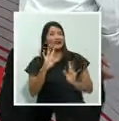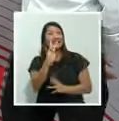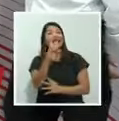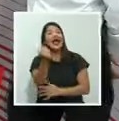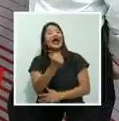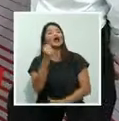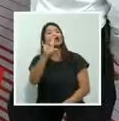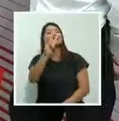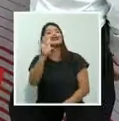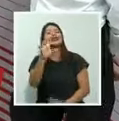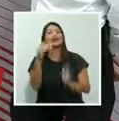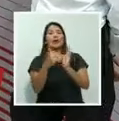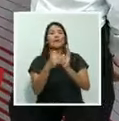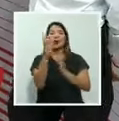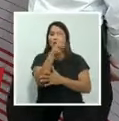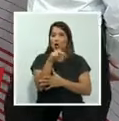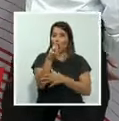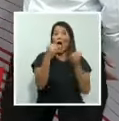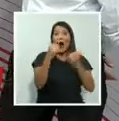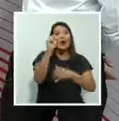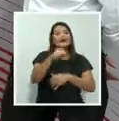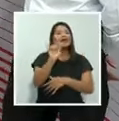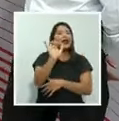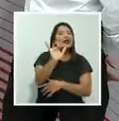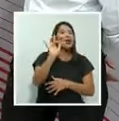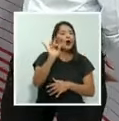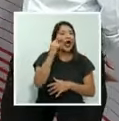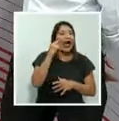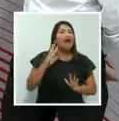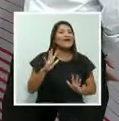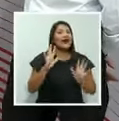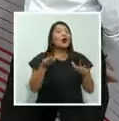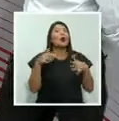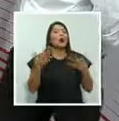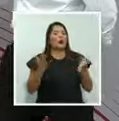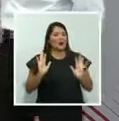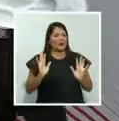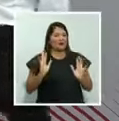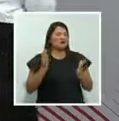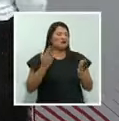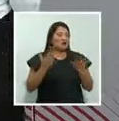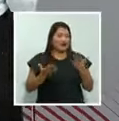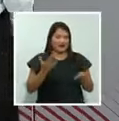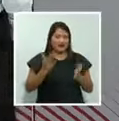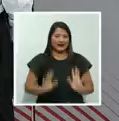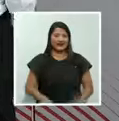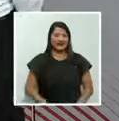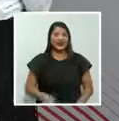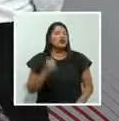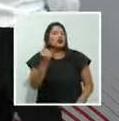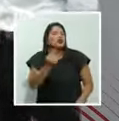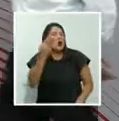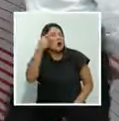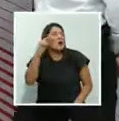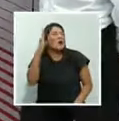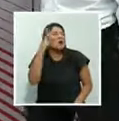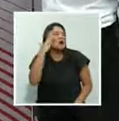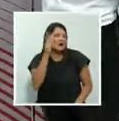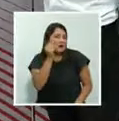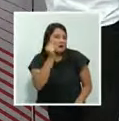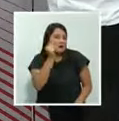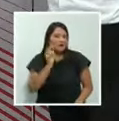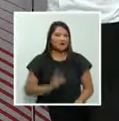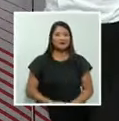son de don José. Ahora sí, toquemos el dado a ver cómo nos iría. Ya, solo por